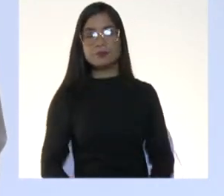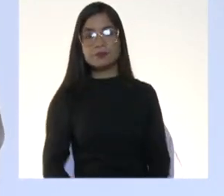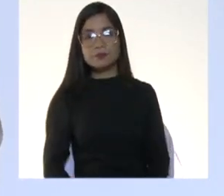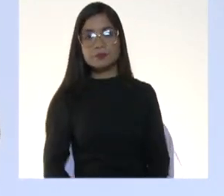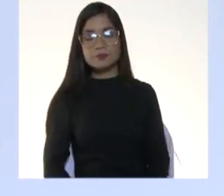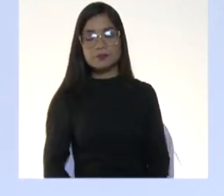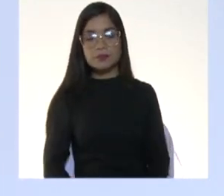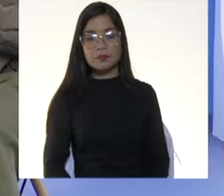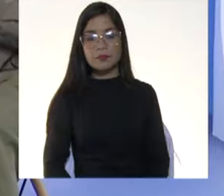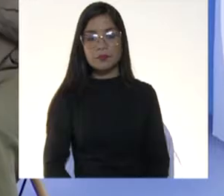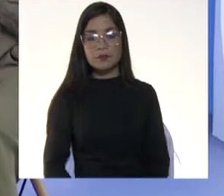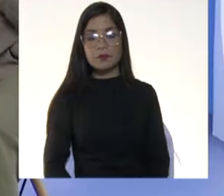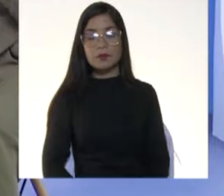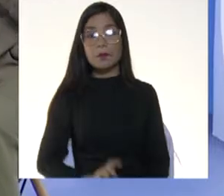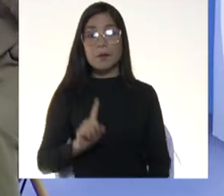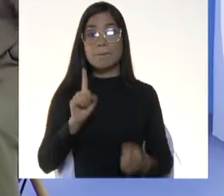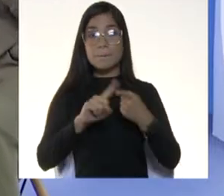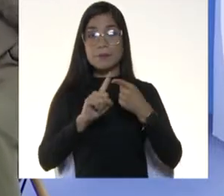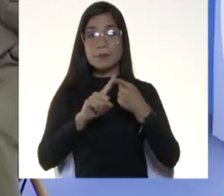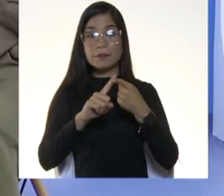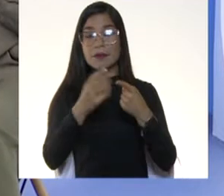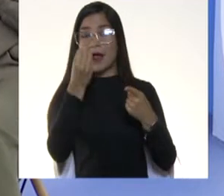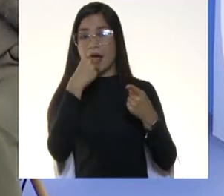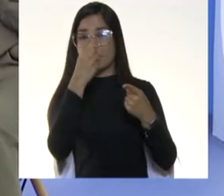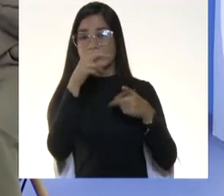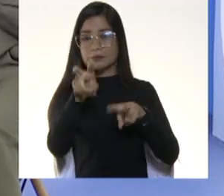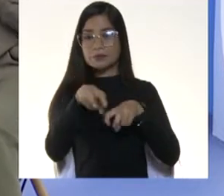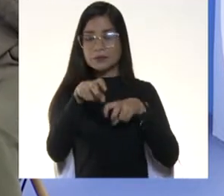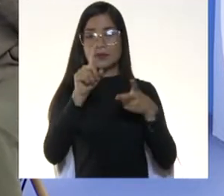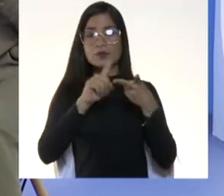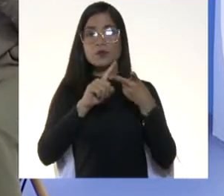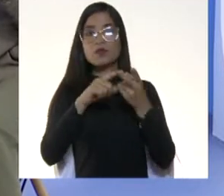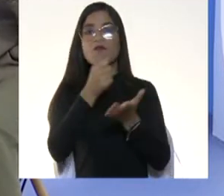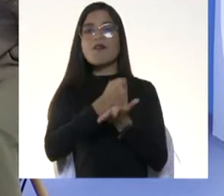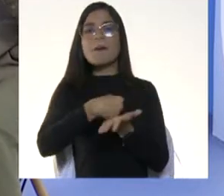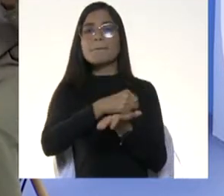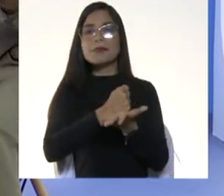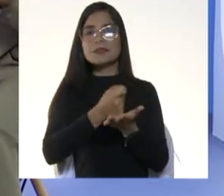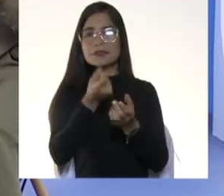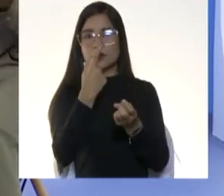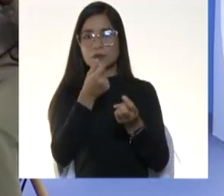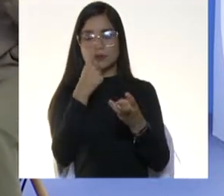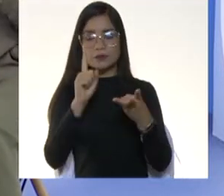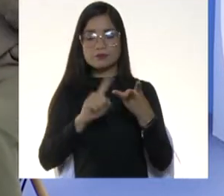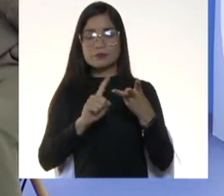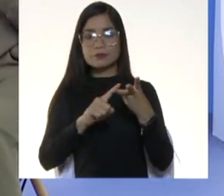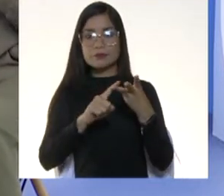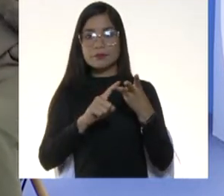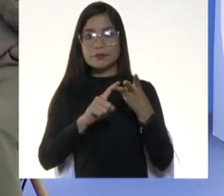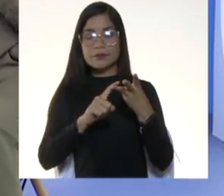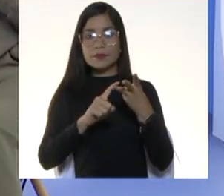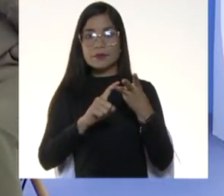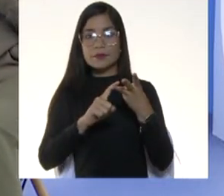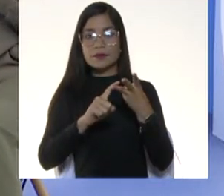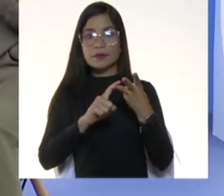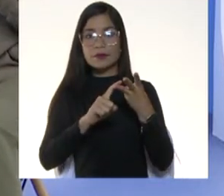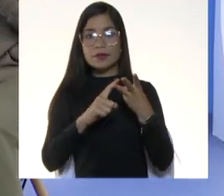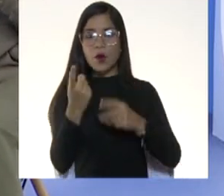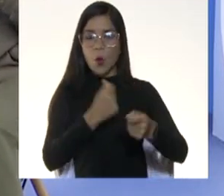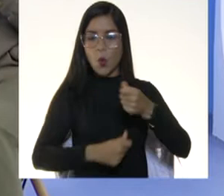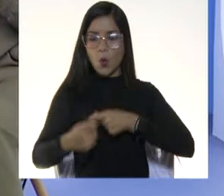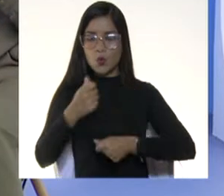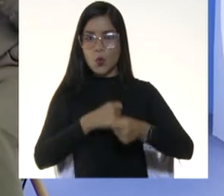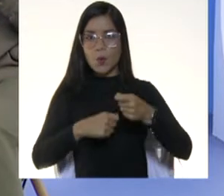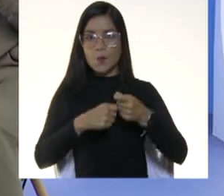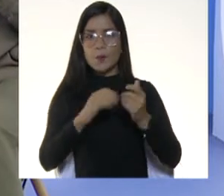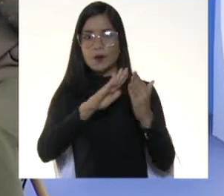agroalimentario. El segundo, el motor farmacéutico, el industrial, el exportador, el de economía comunal, social y socialista. El